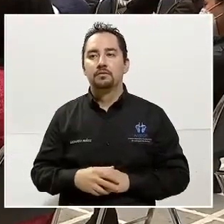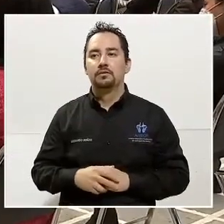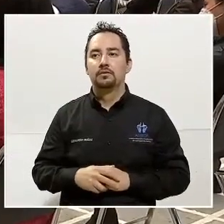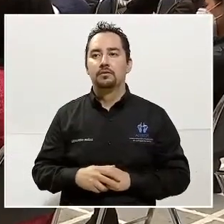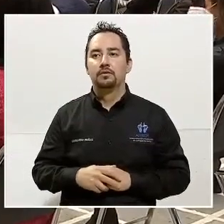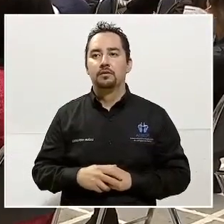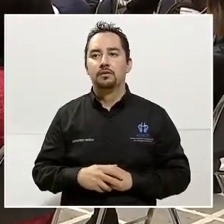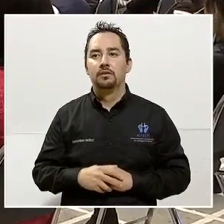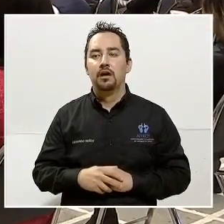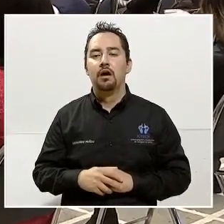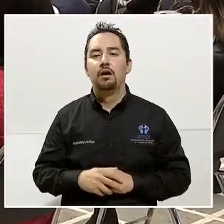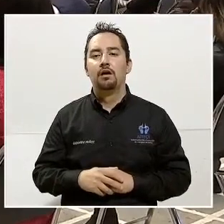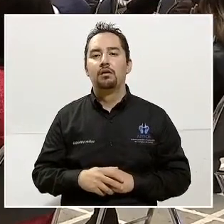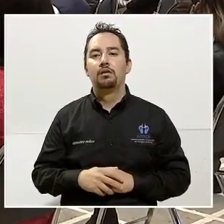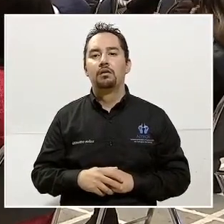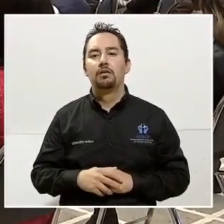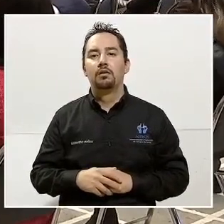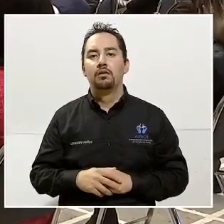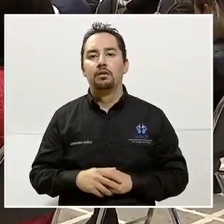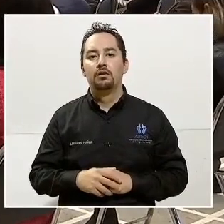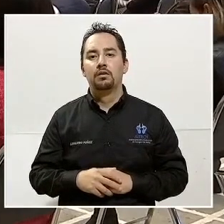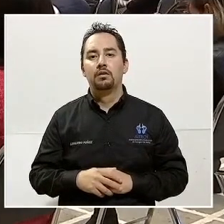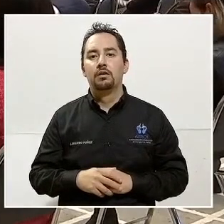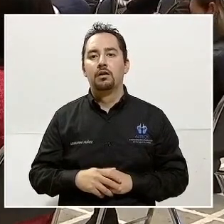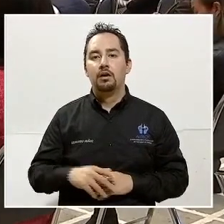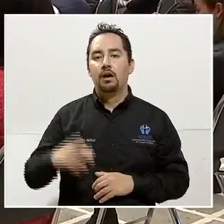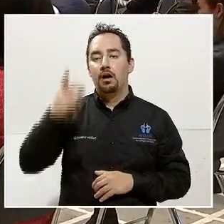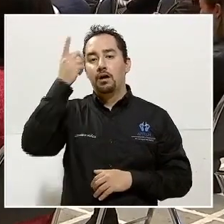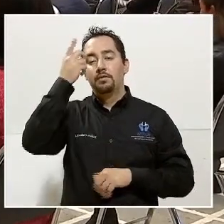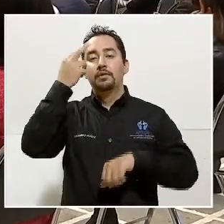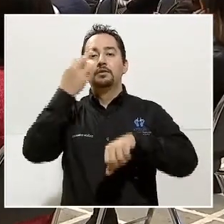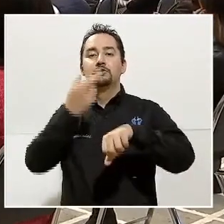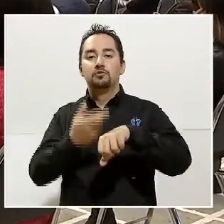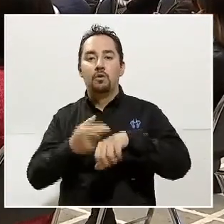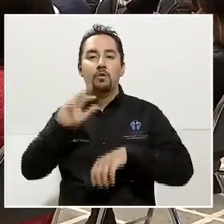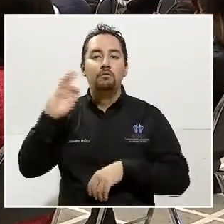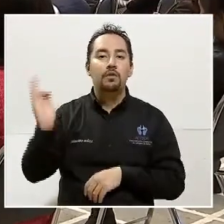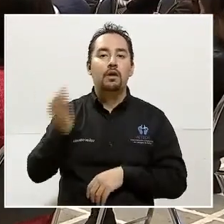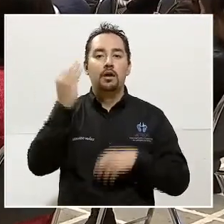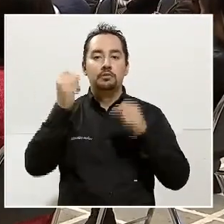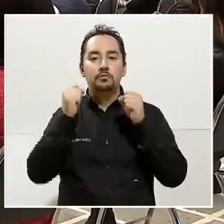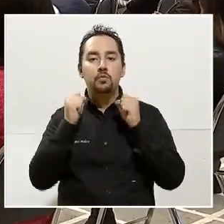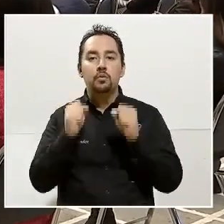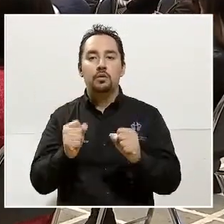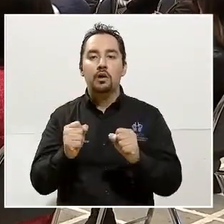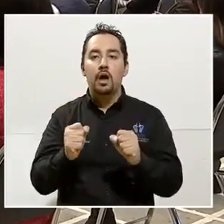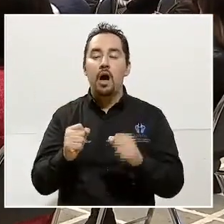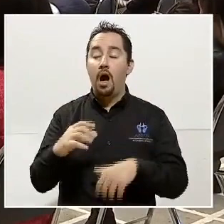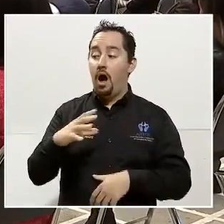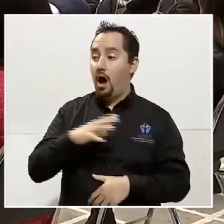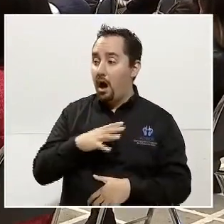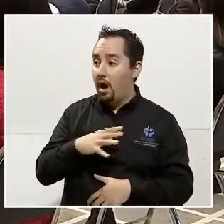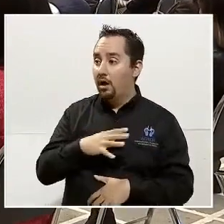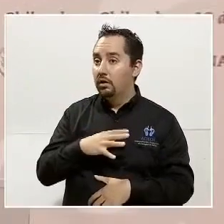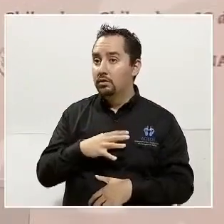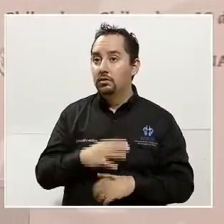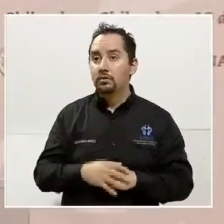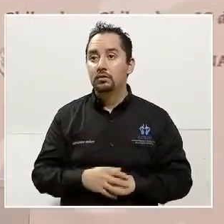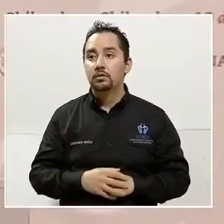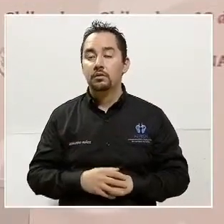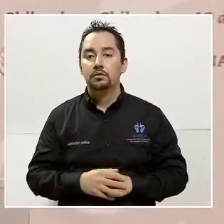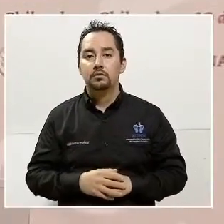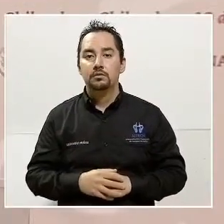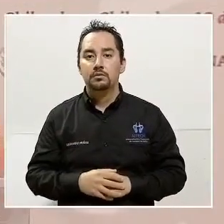si la gloriosa Dirección Federal de Seguridad existiera,